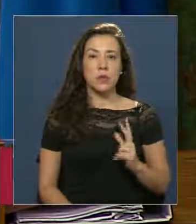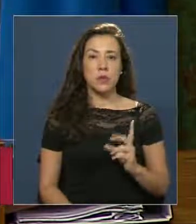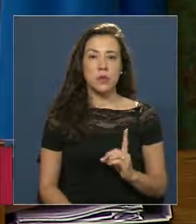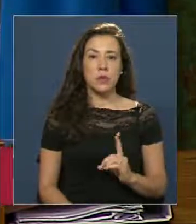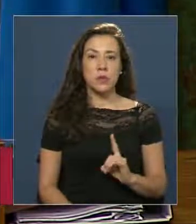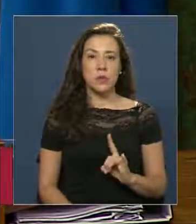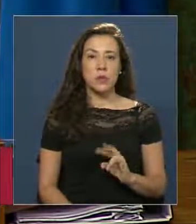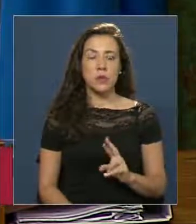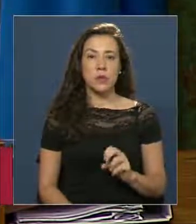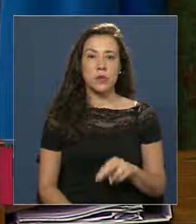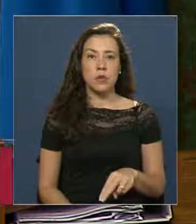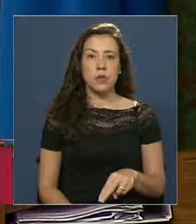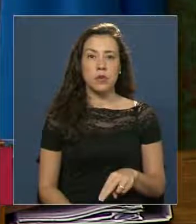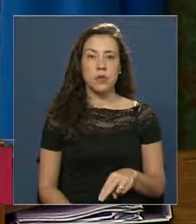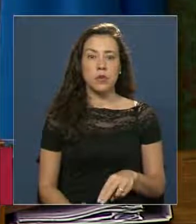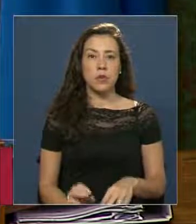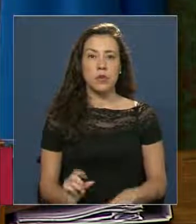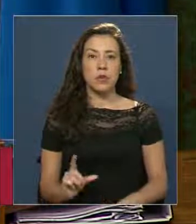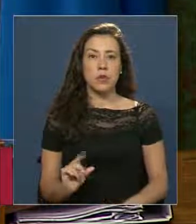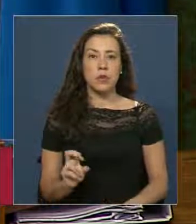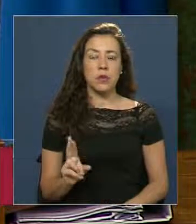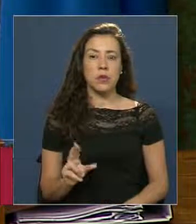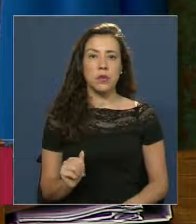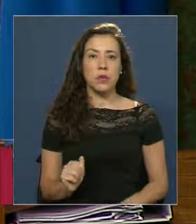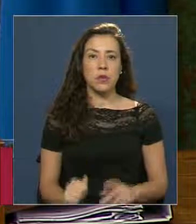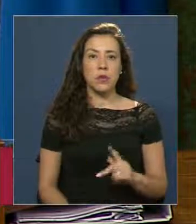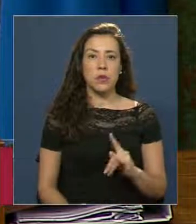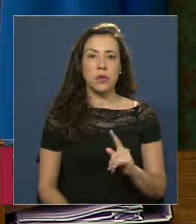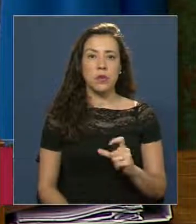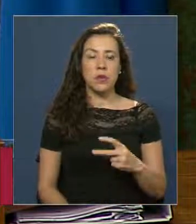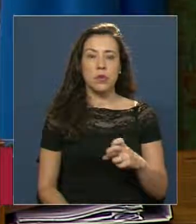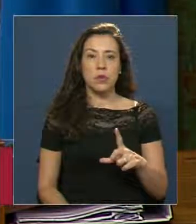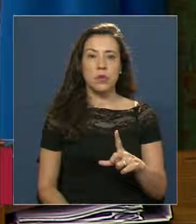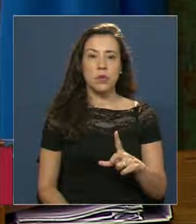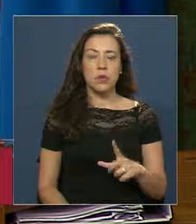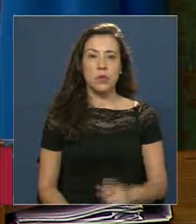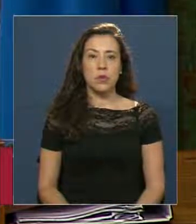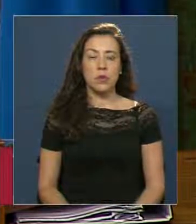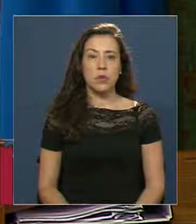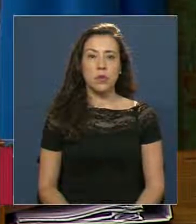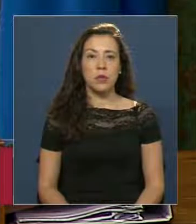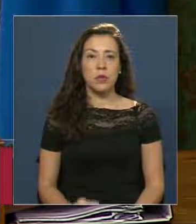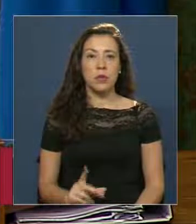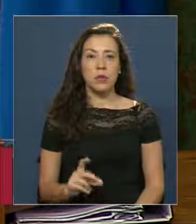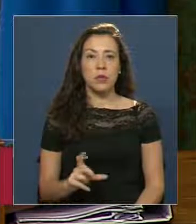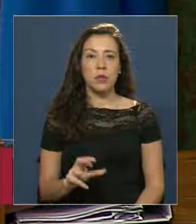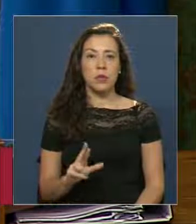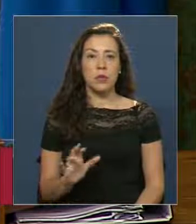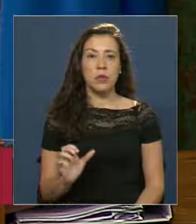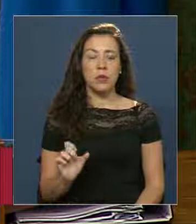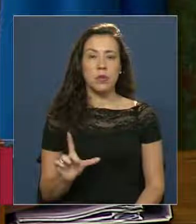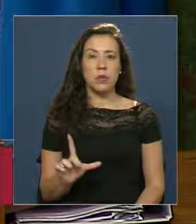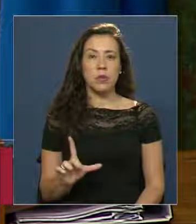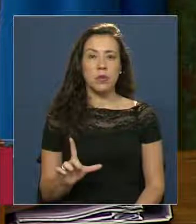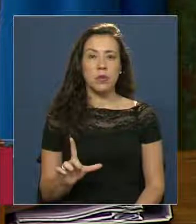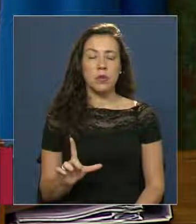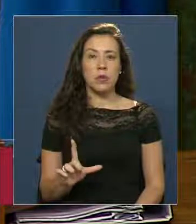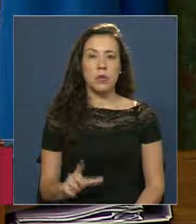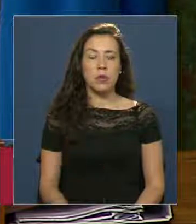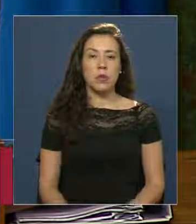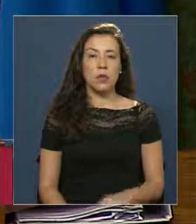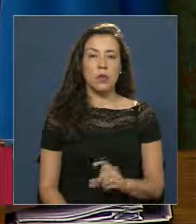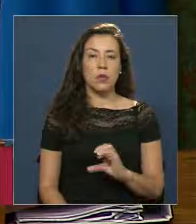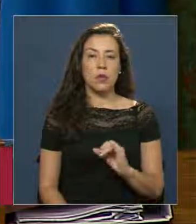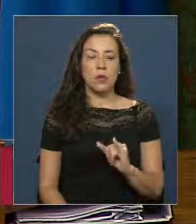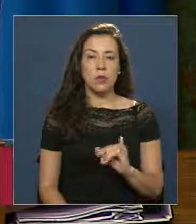Durán, la diputada Erika Olivera, don Carlos Kuchel, la diputada señora Catarina del Real, la diputada señora